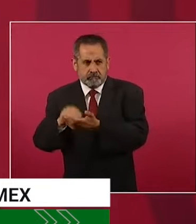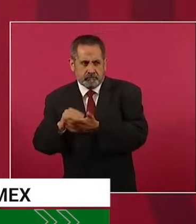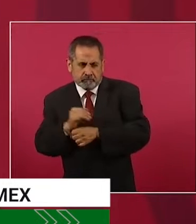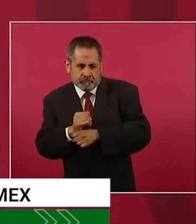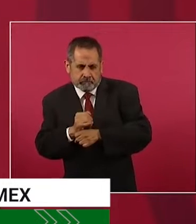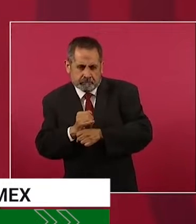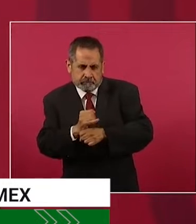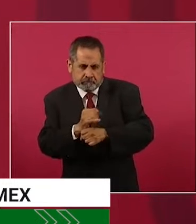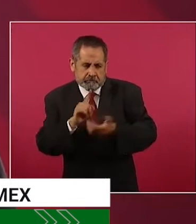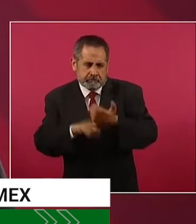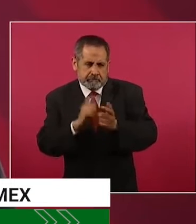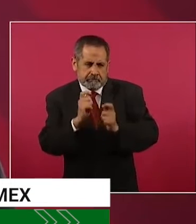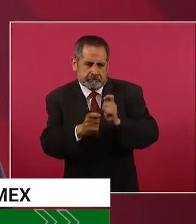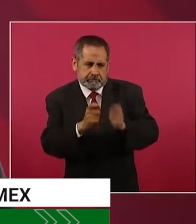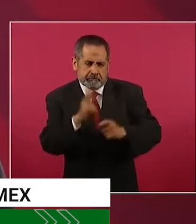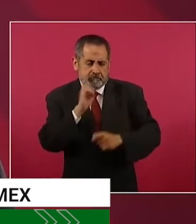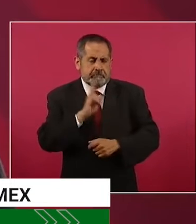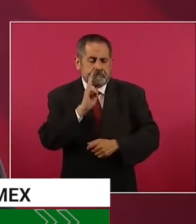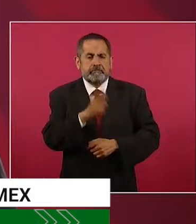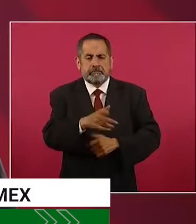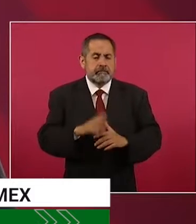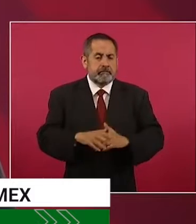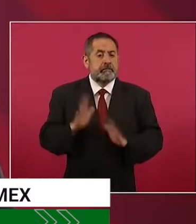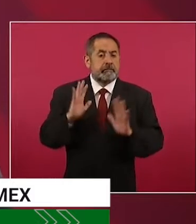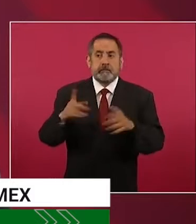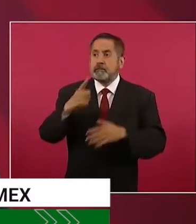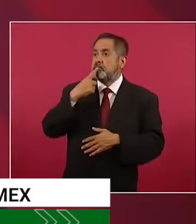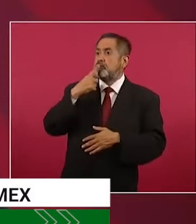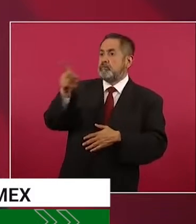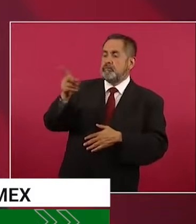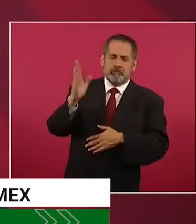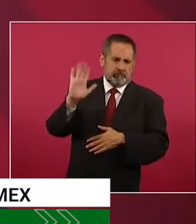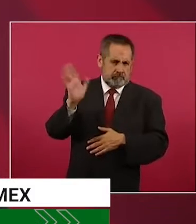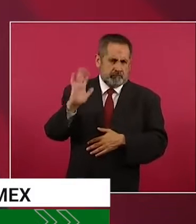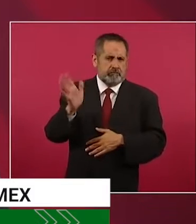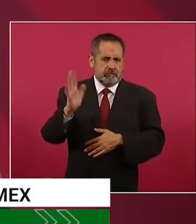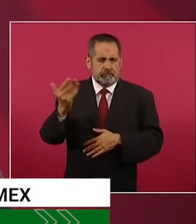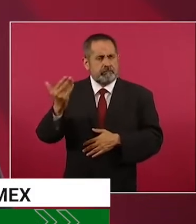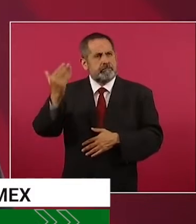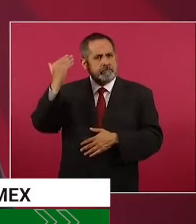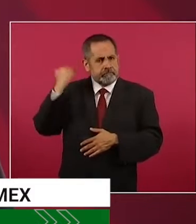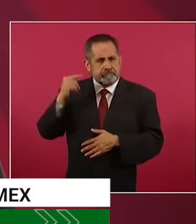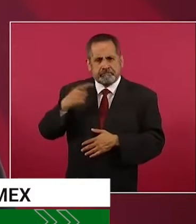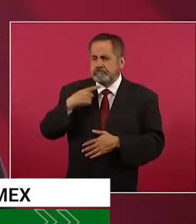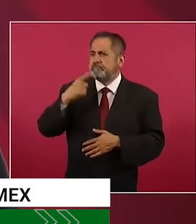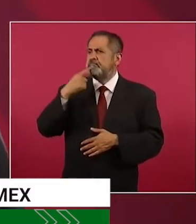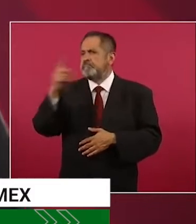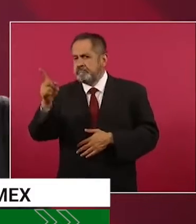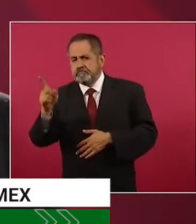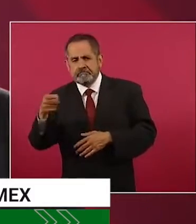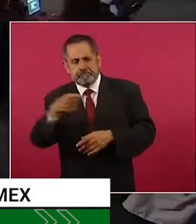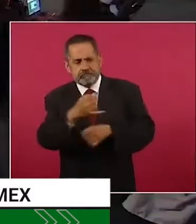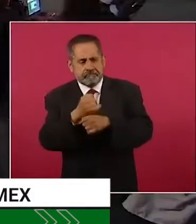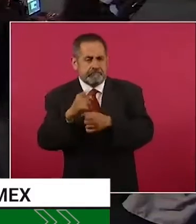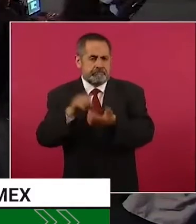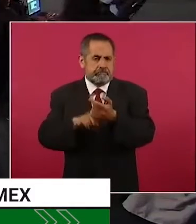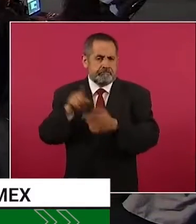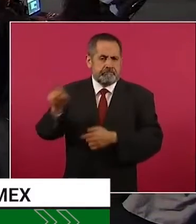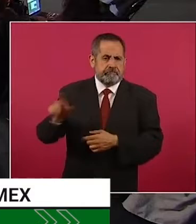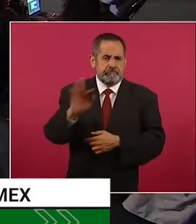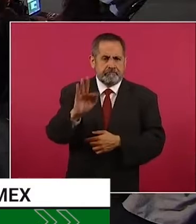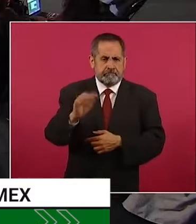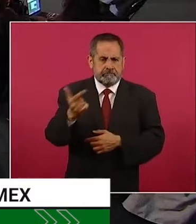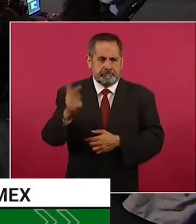investigando. Ya está la denuncia desde hace algún tiempo en la Fiscalía